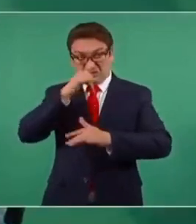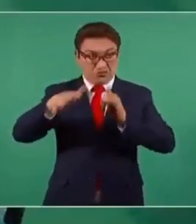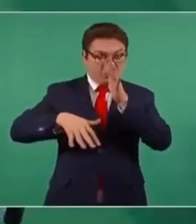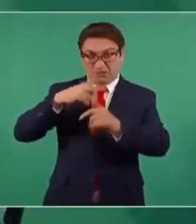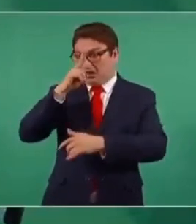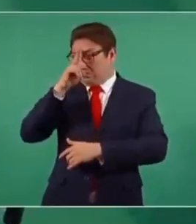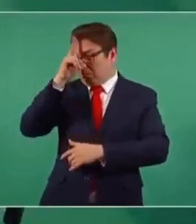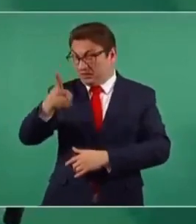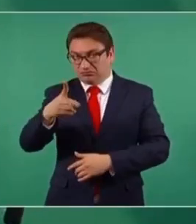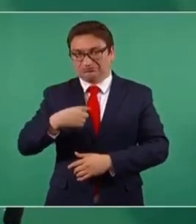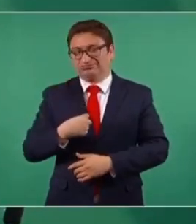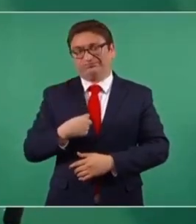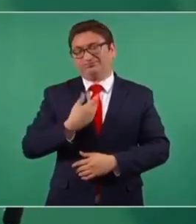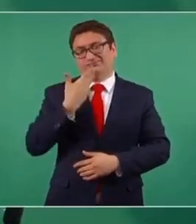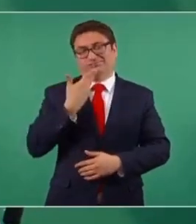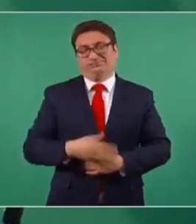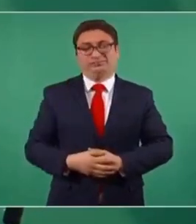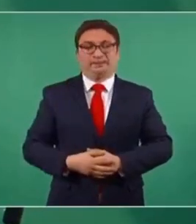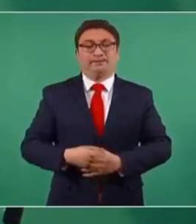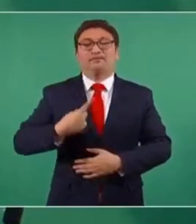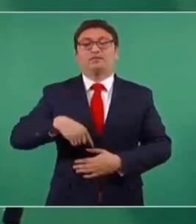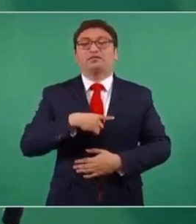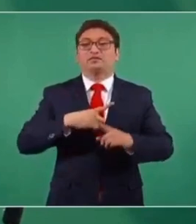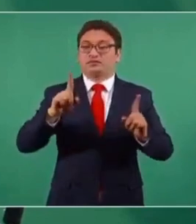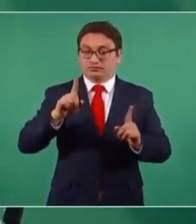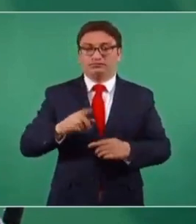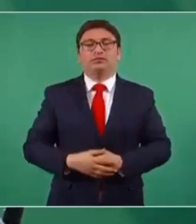fuerte la venganza. Nosotros vamos